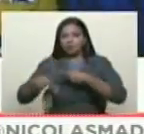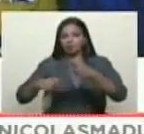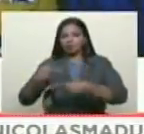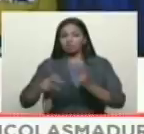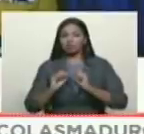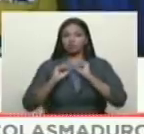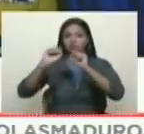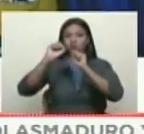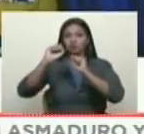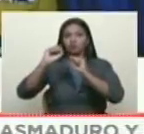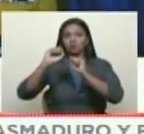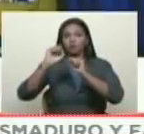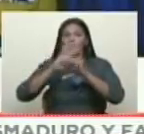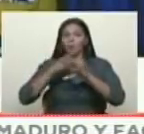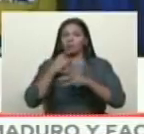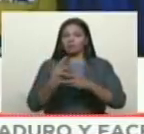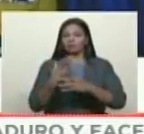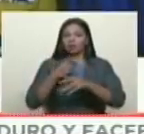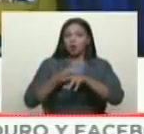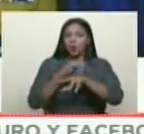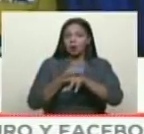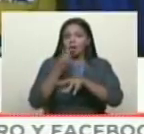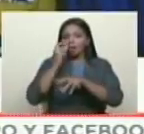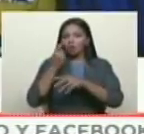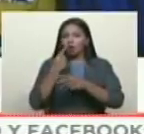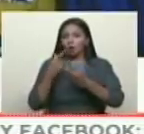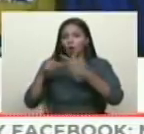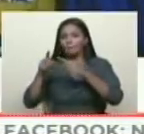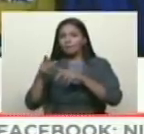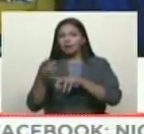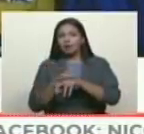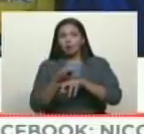vencer, como dice el gobernador José Vázquez.